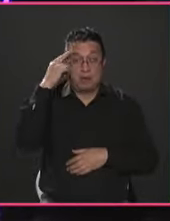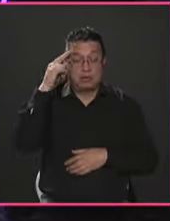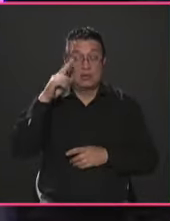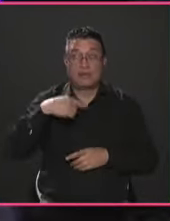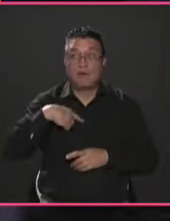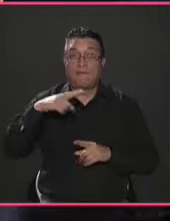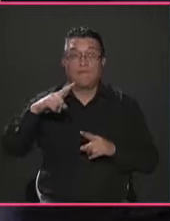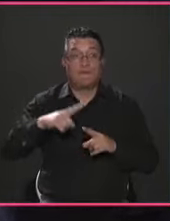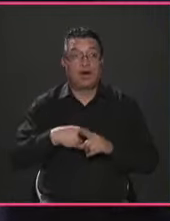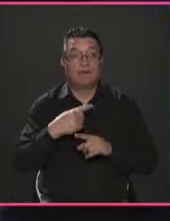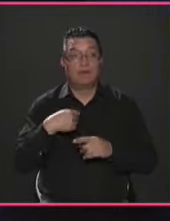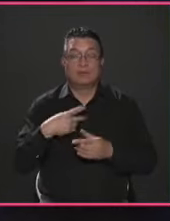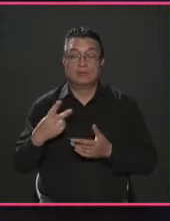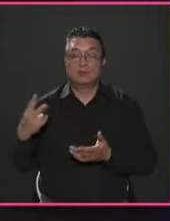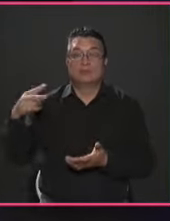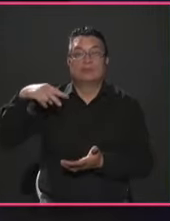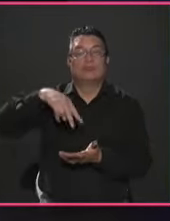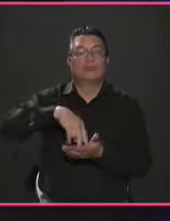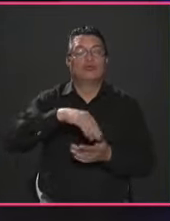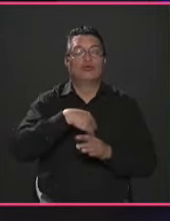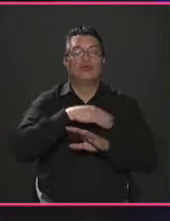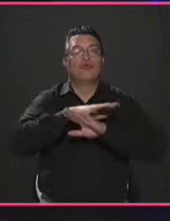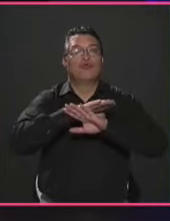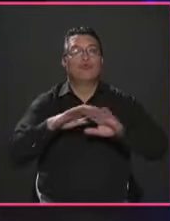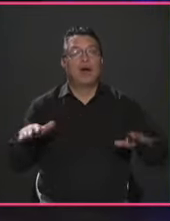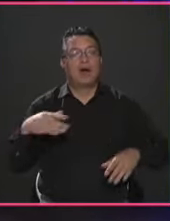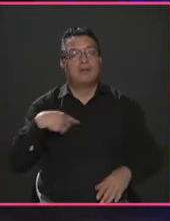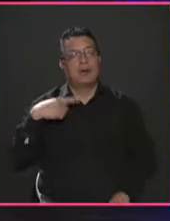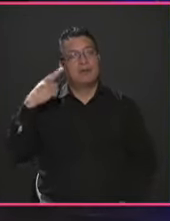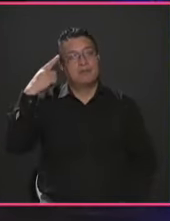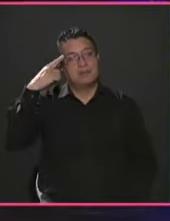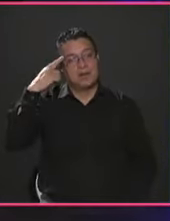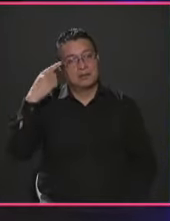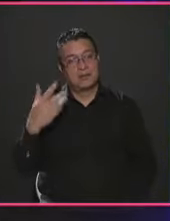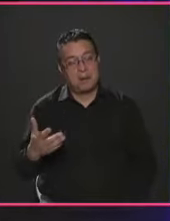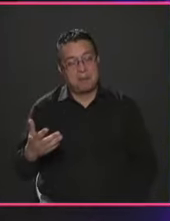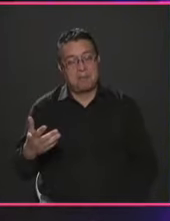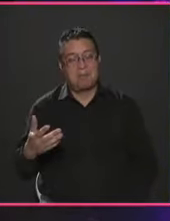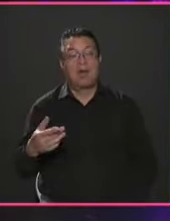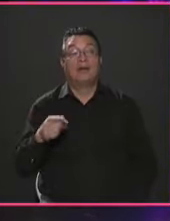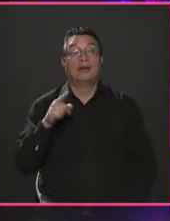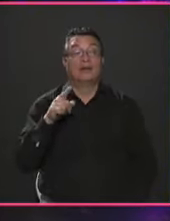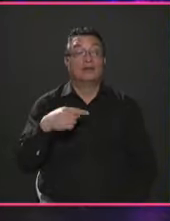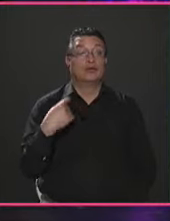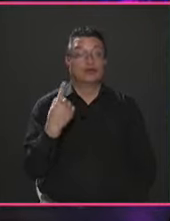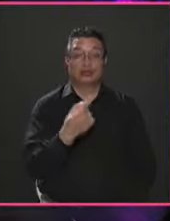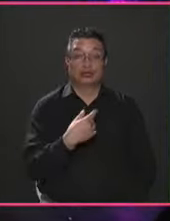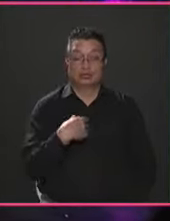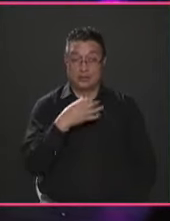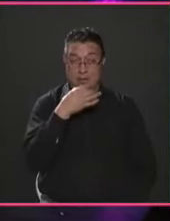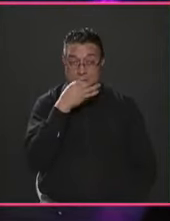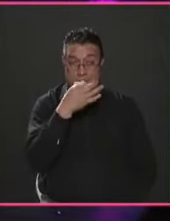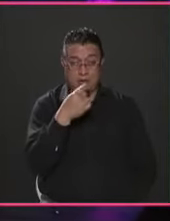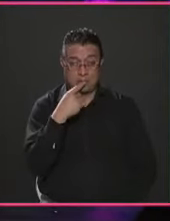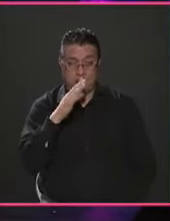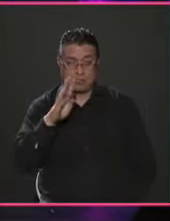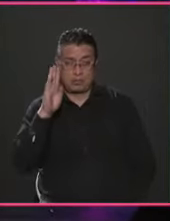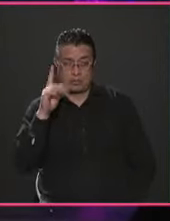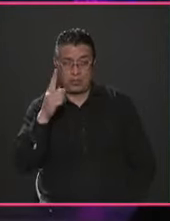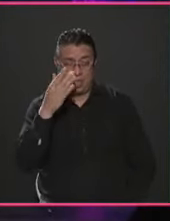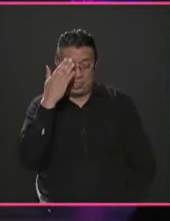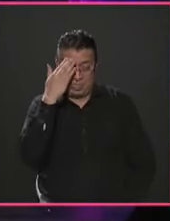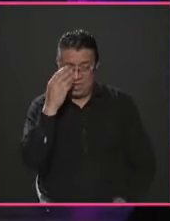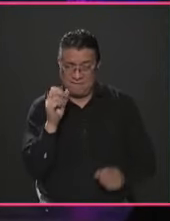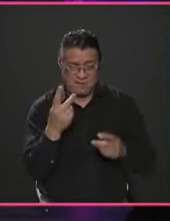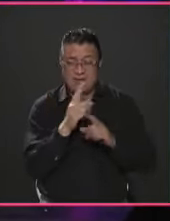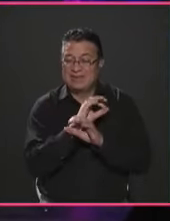a poder poner de pie o levantarme nosotros no le ni siquiera le prometimos un día extra de